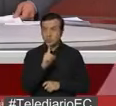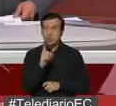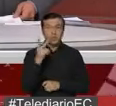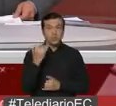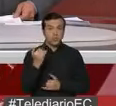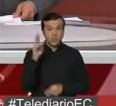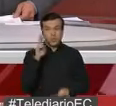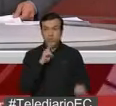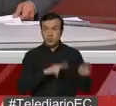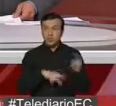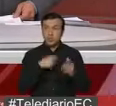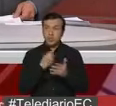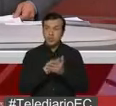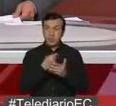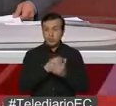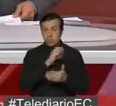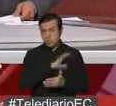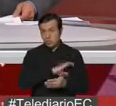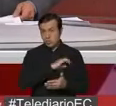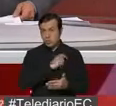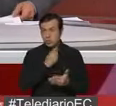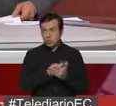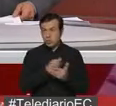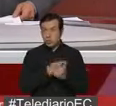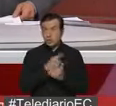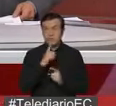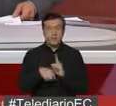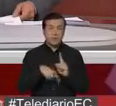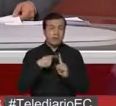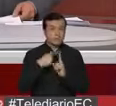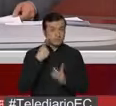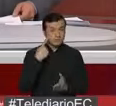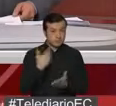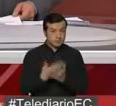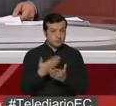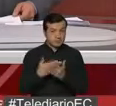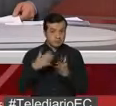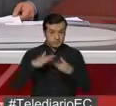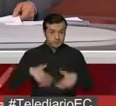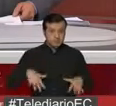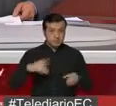¿Eventualmente el municipio podría adquirir más pruebas para Quito?